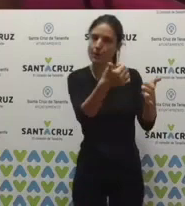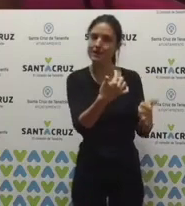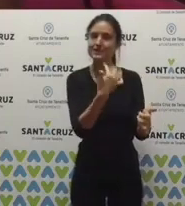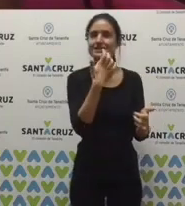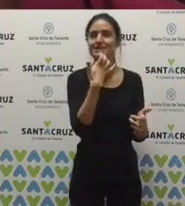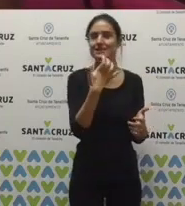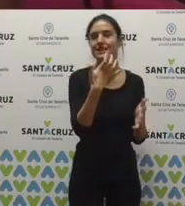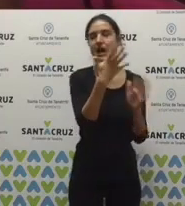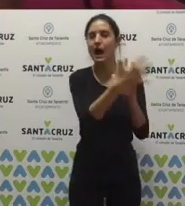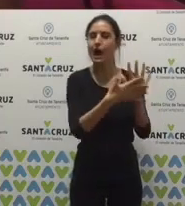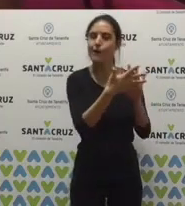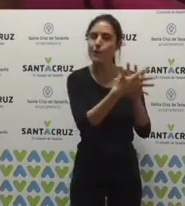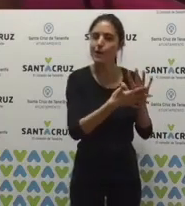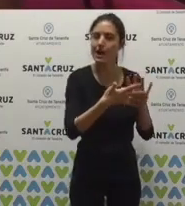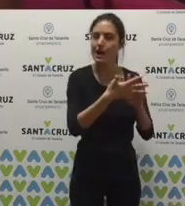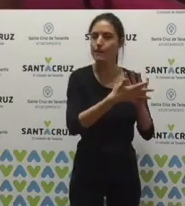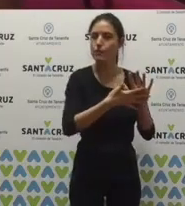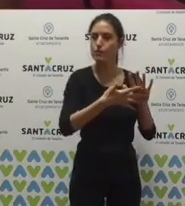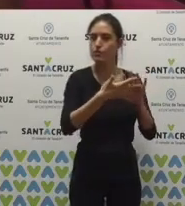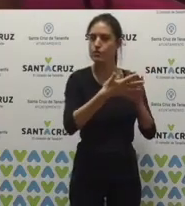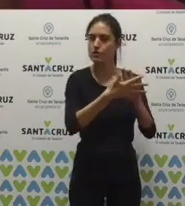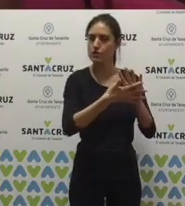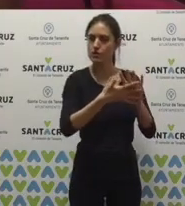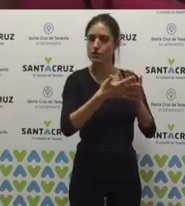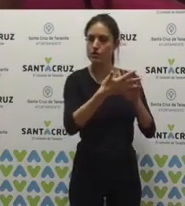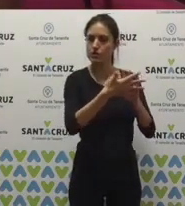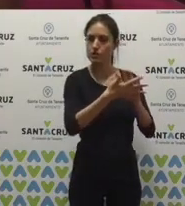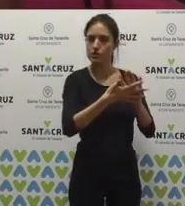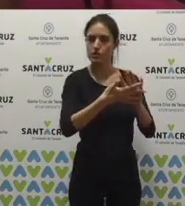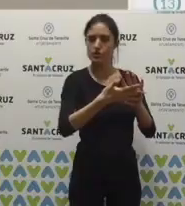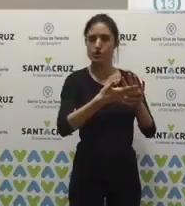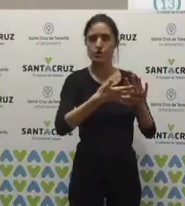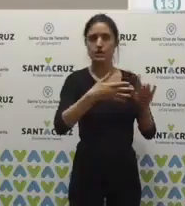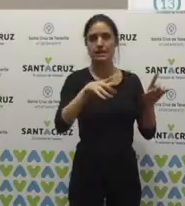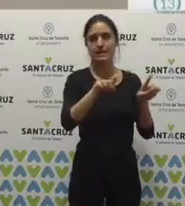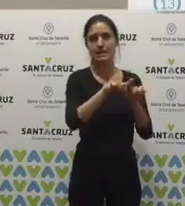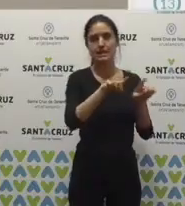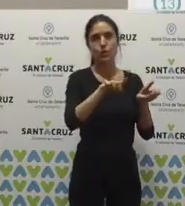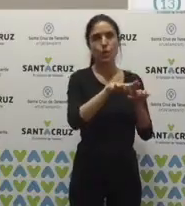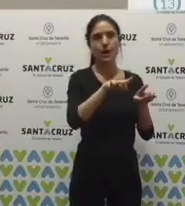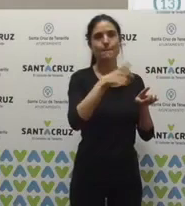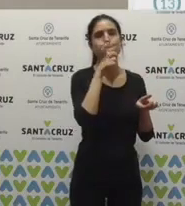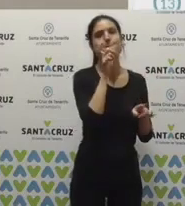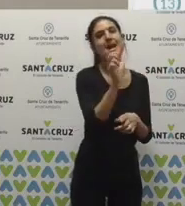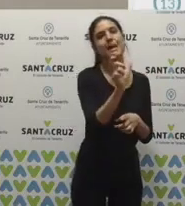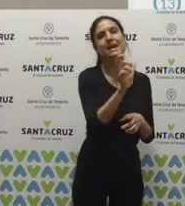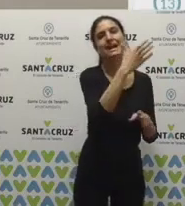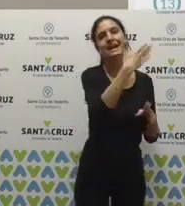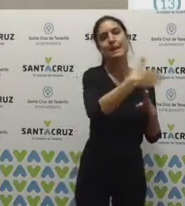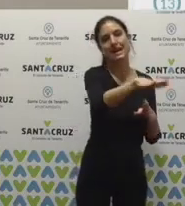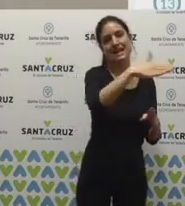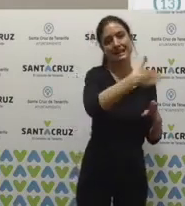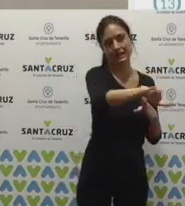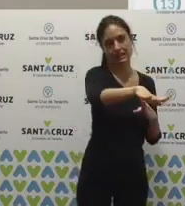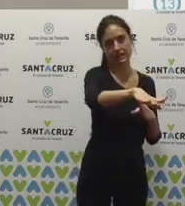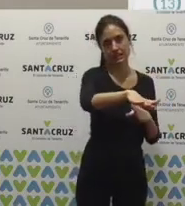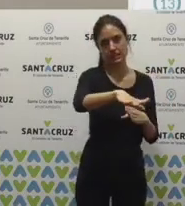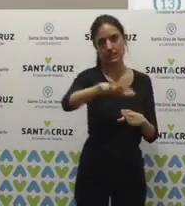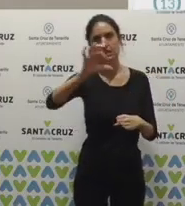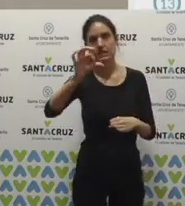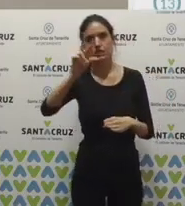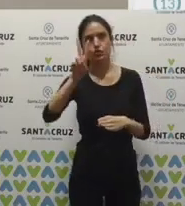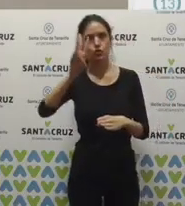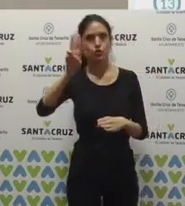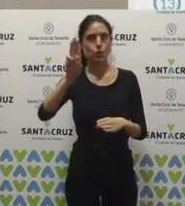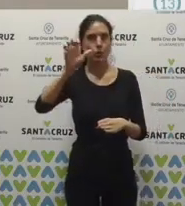propiamente de remanente que puede superar y de verdad que usted habla de superávit en plural porque técnicamente lo que se